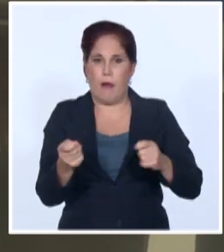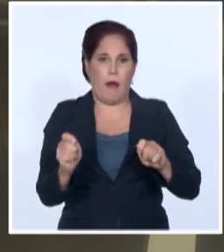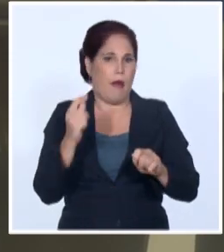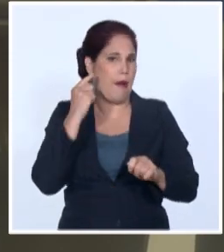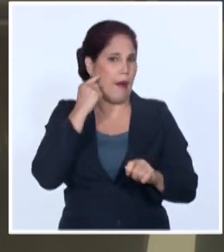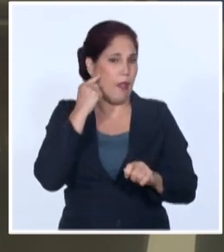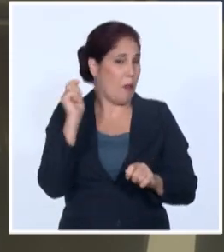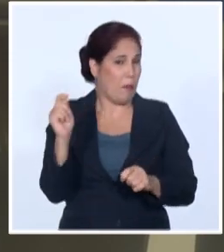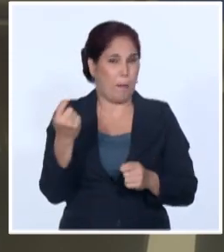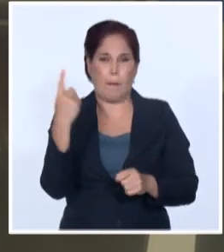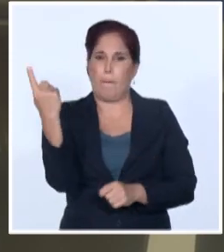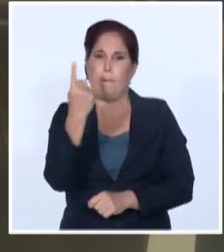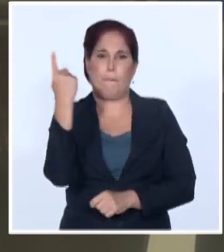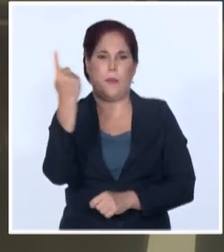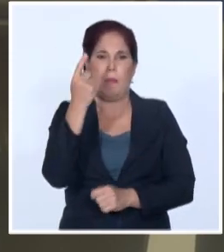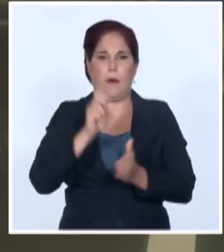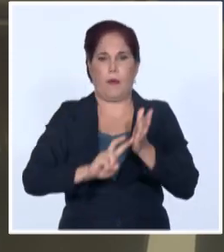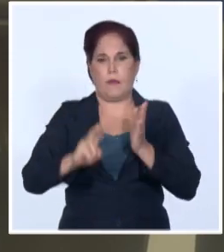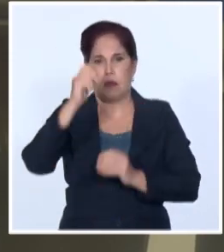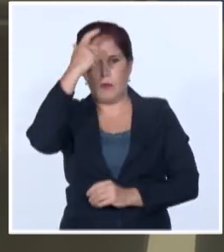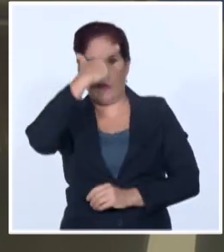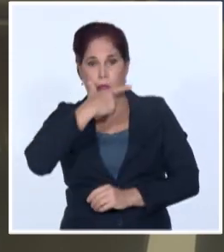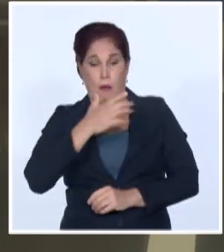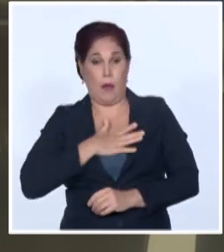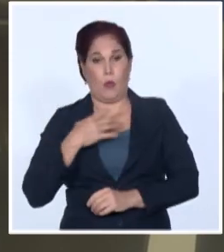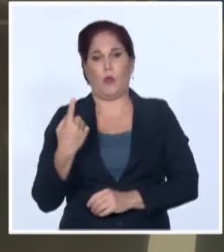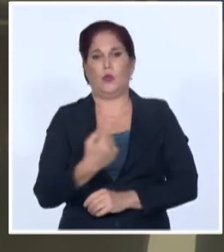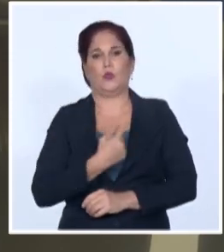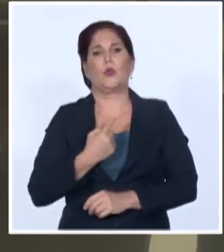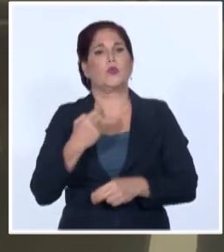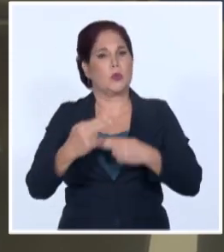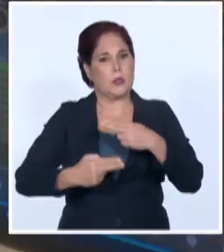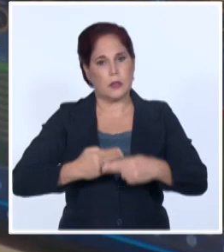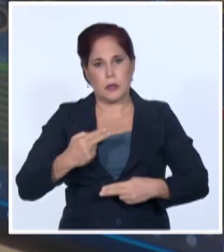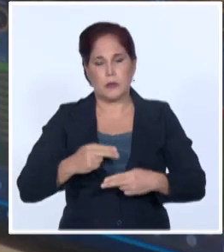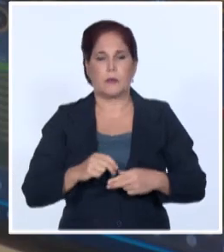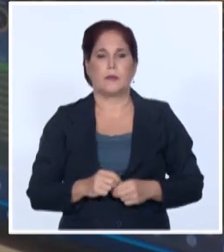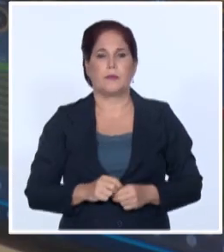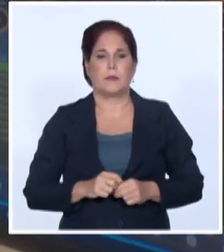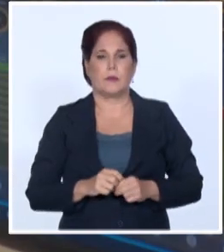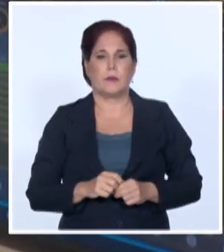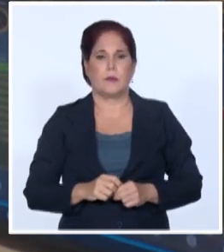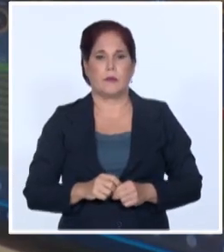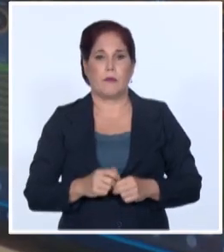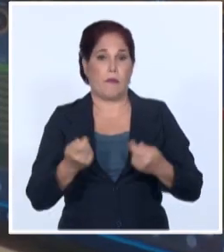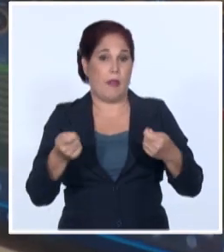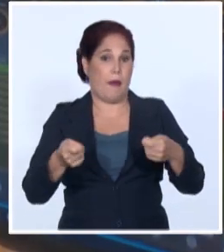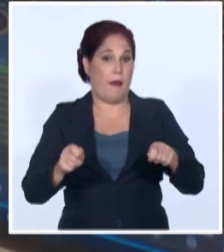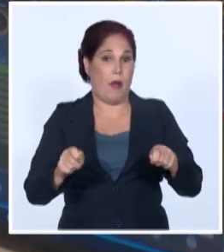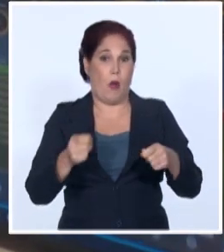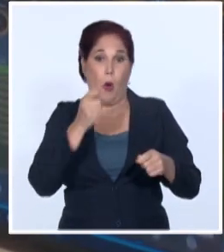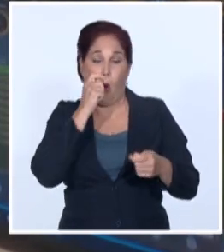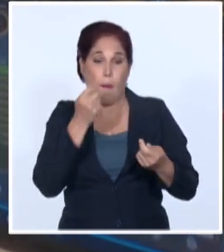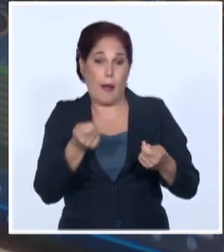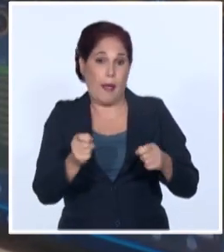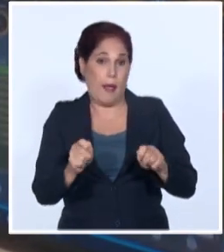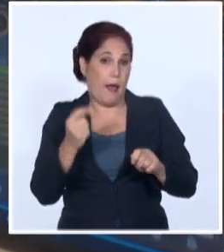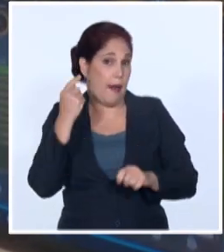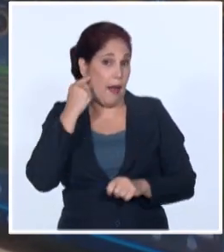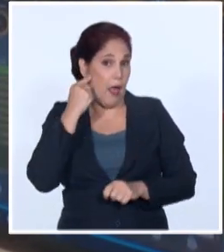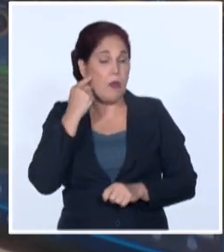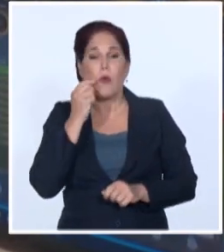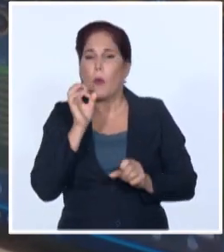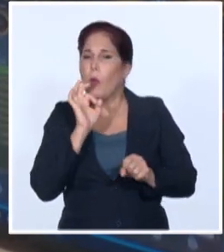de radio en la provincia de Ciego de Ávila, la salida al aire de la 7BE del radio aficionado doctor